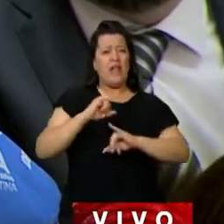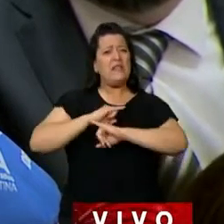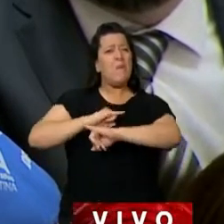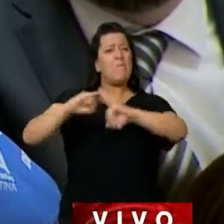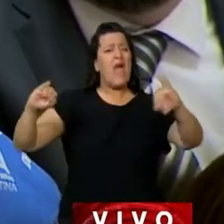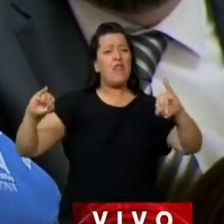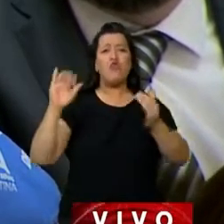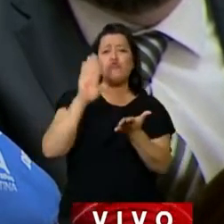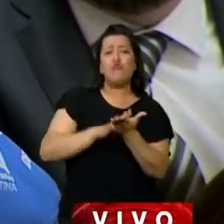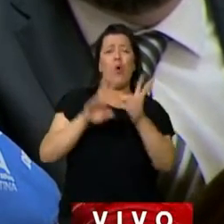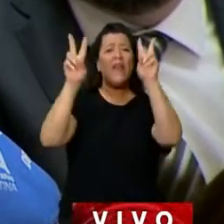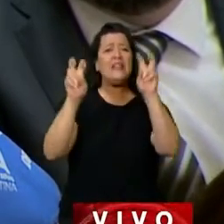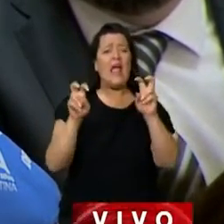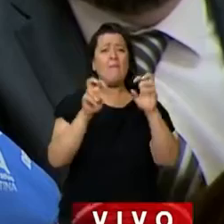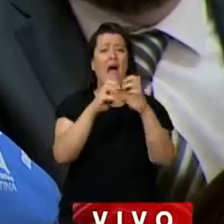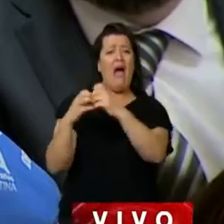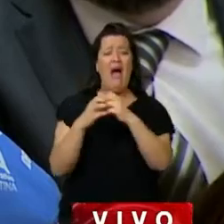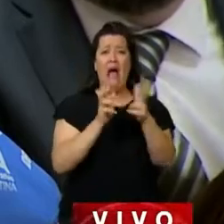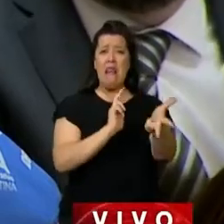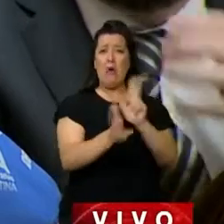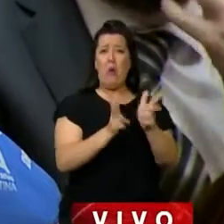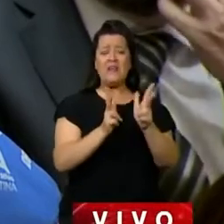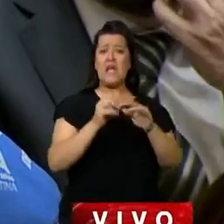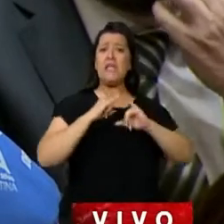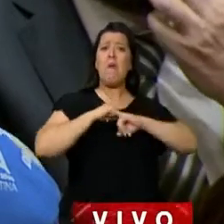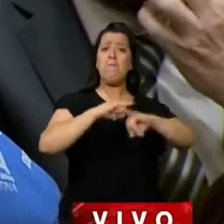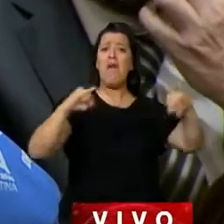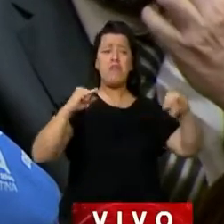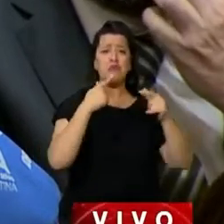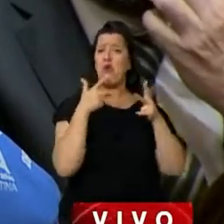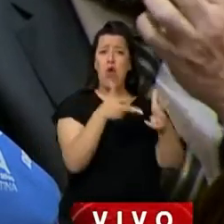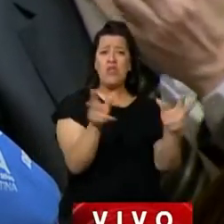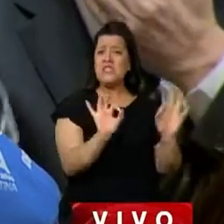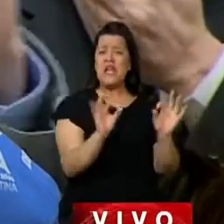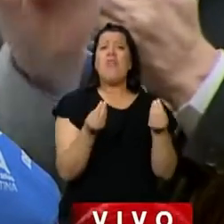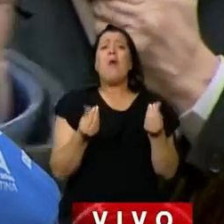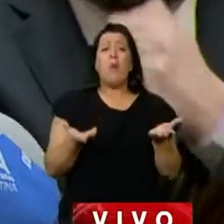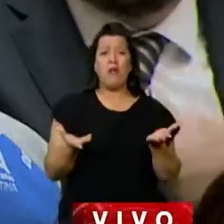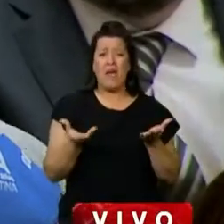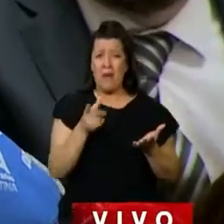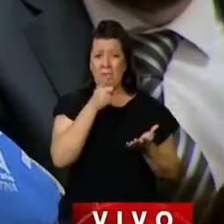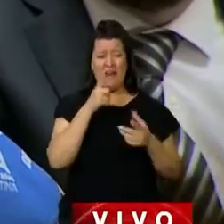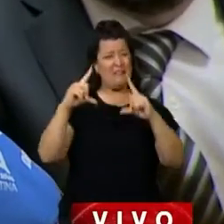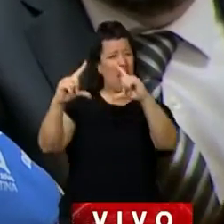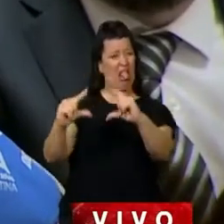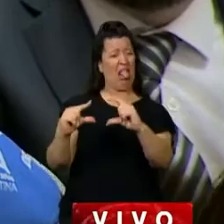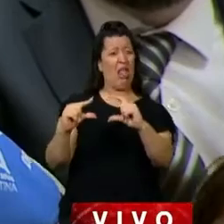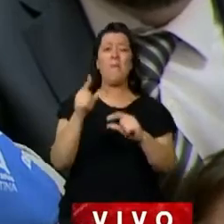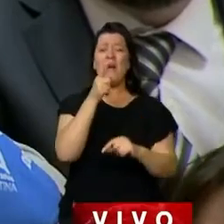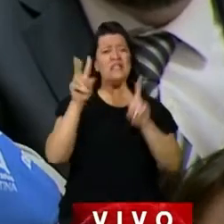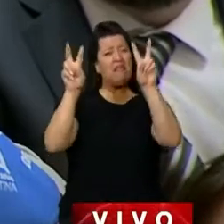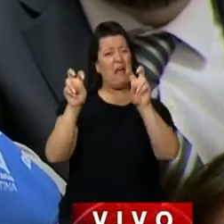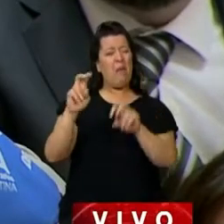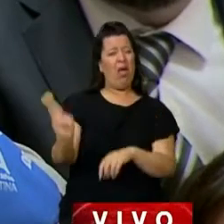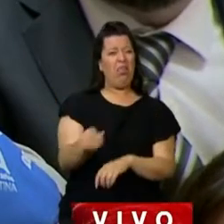al tratamiento de la lengua de señas argentina? Que está en chiquito, como si fuera un tema menor.